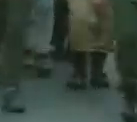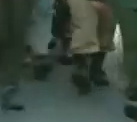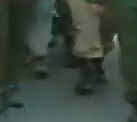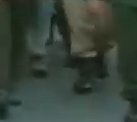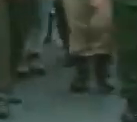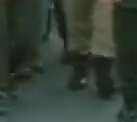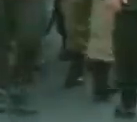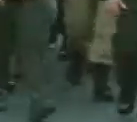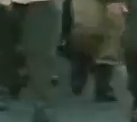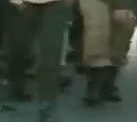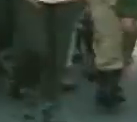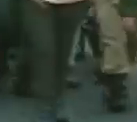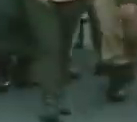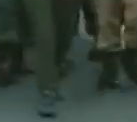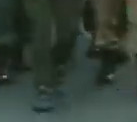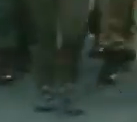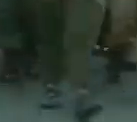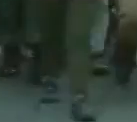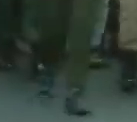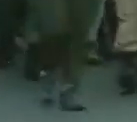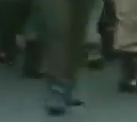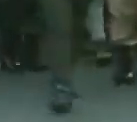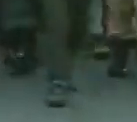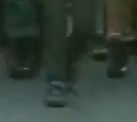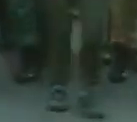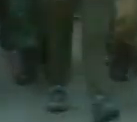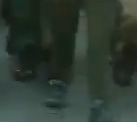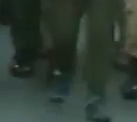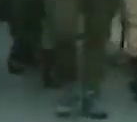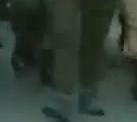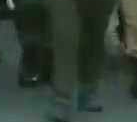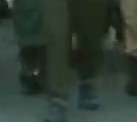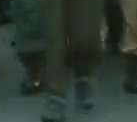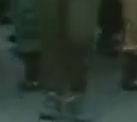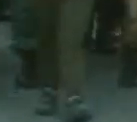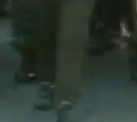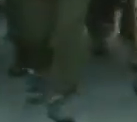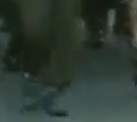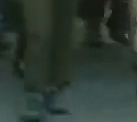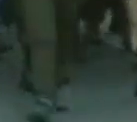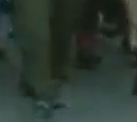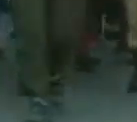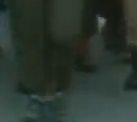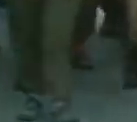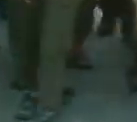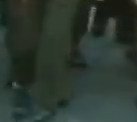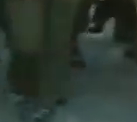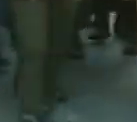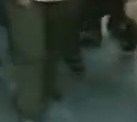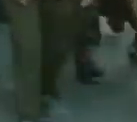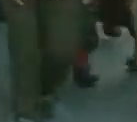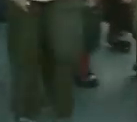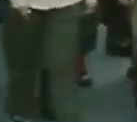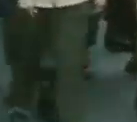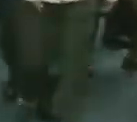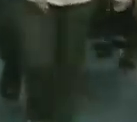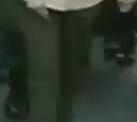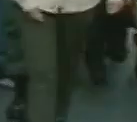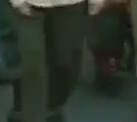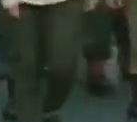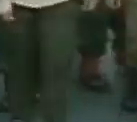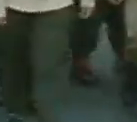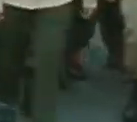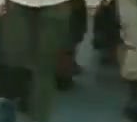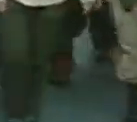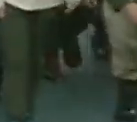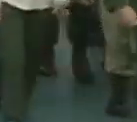llegada del presidente constitucional de la República Bolivariana de Venezuela, Nicolás Maduro, y comandante en jefe de la Fuerza Armada Nacional